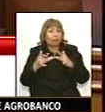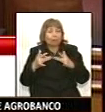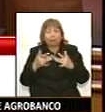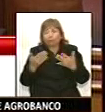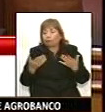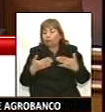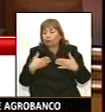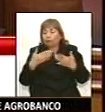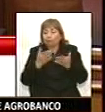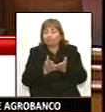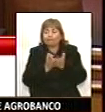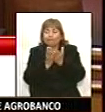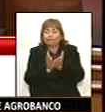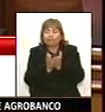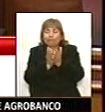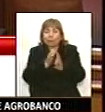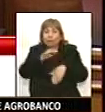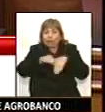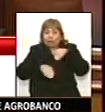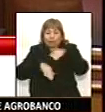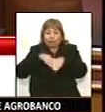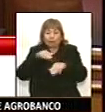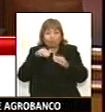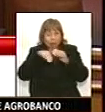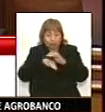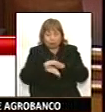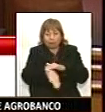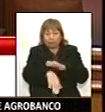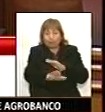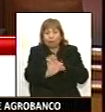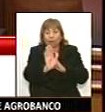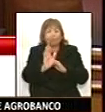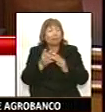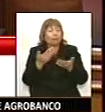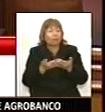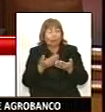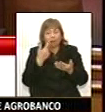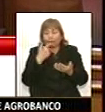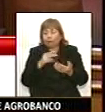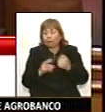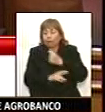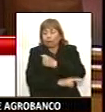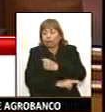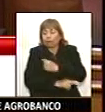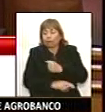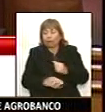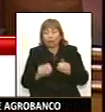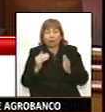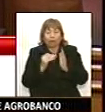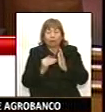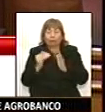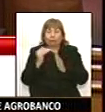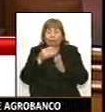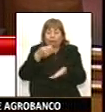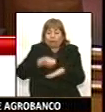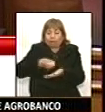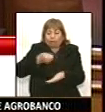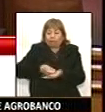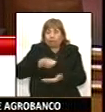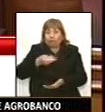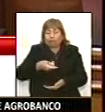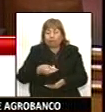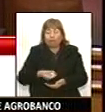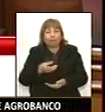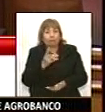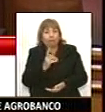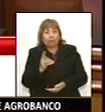dominio marítimo peruano y sistema de conectividad territorial de la Autoridad Marítima Nacional en el marco de la inversión de optimización